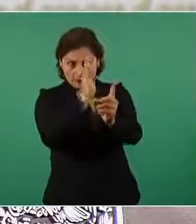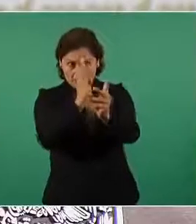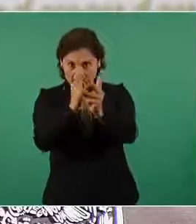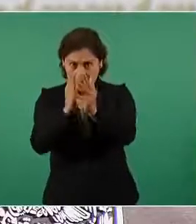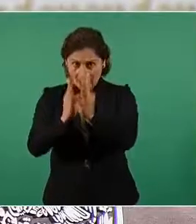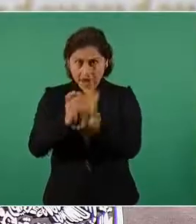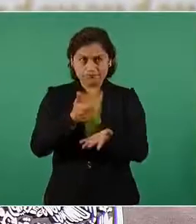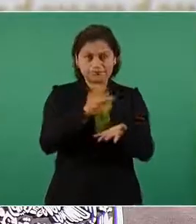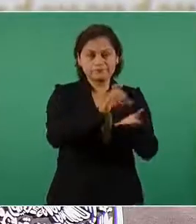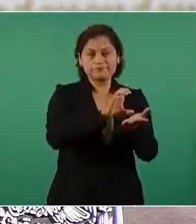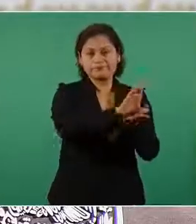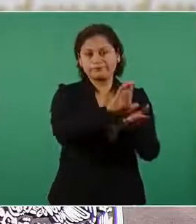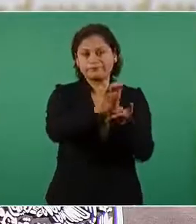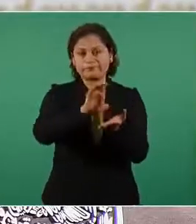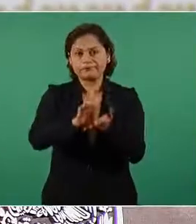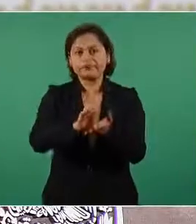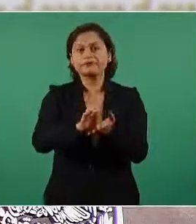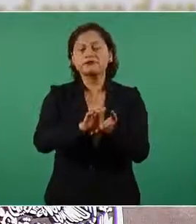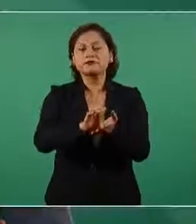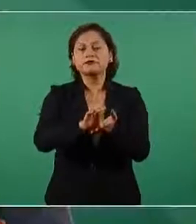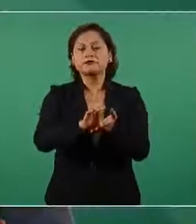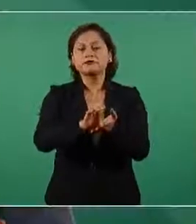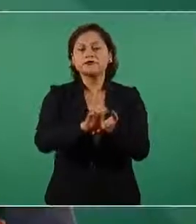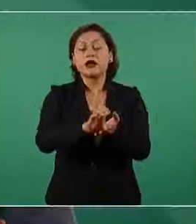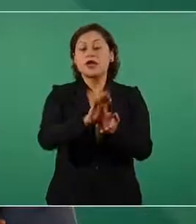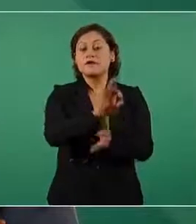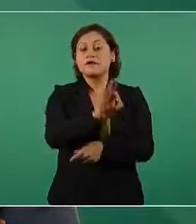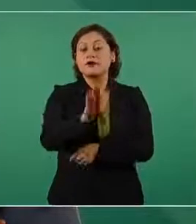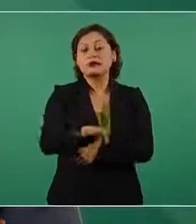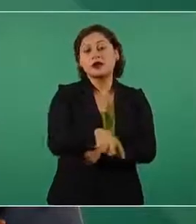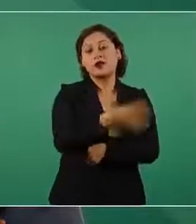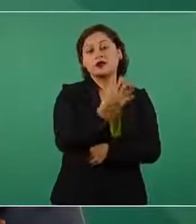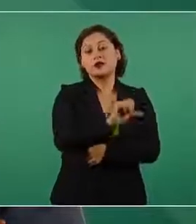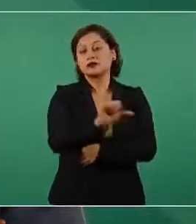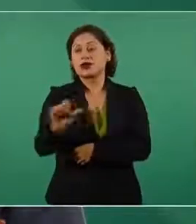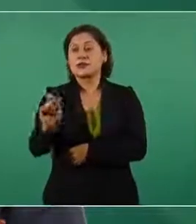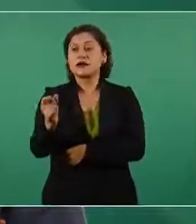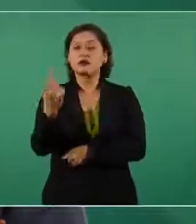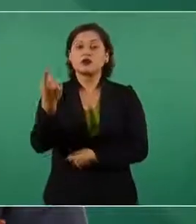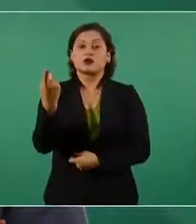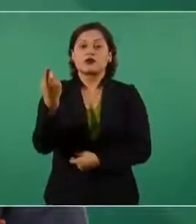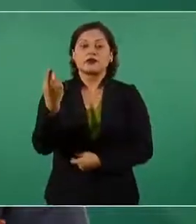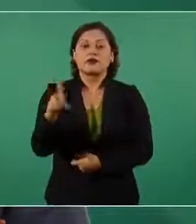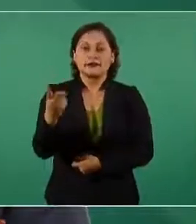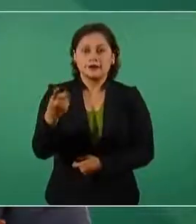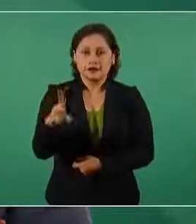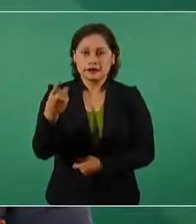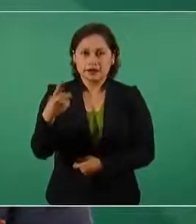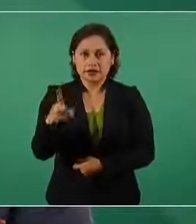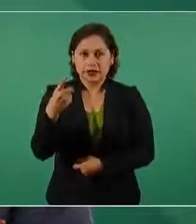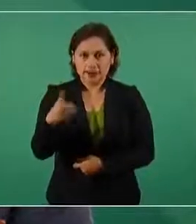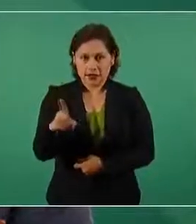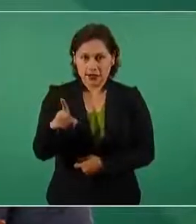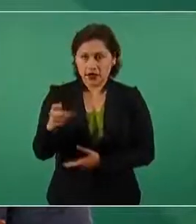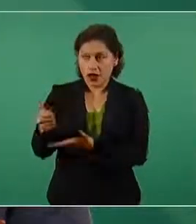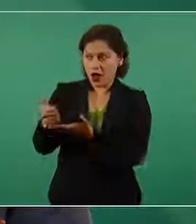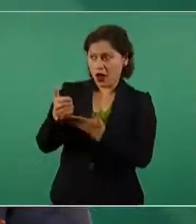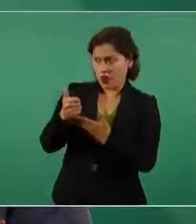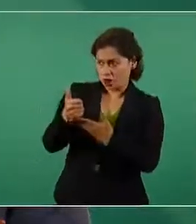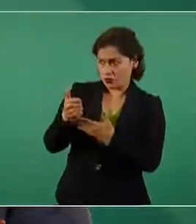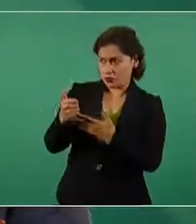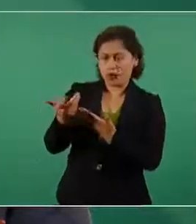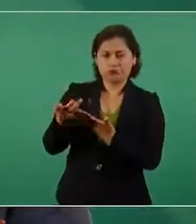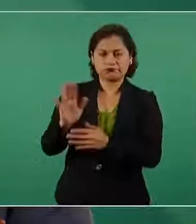realizarán del día 14 al 21 de septiembre de manera directa, sin intermediarios,